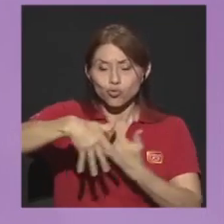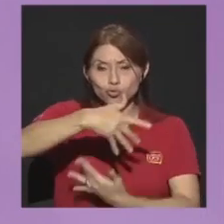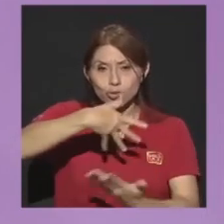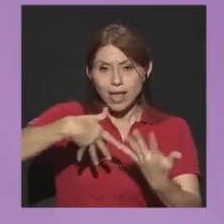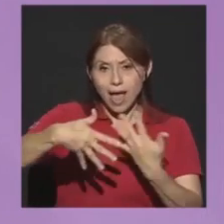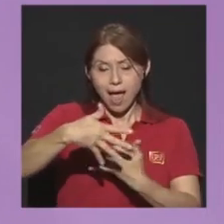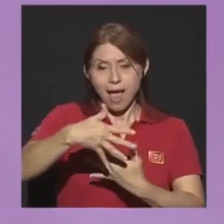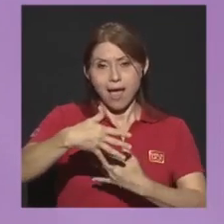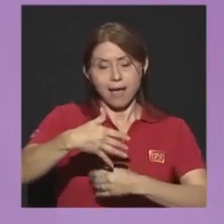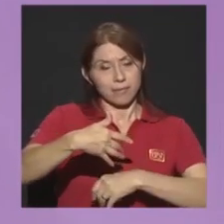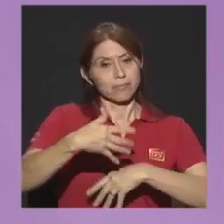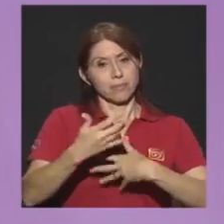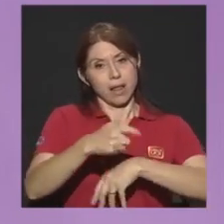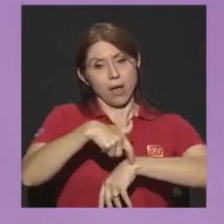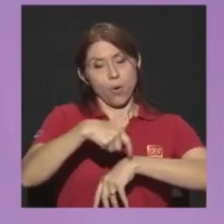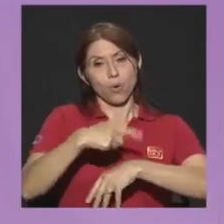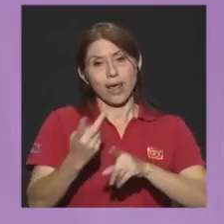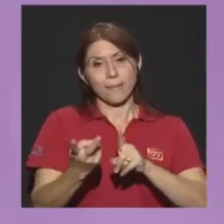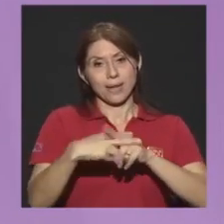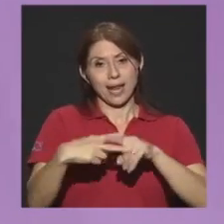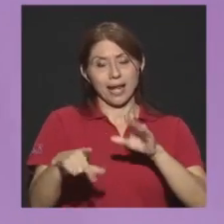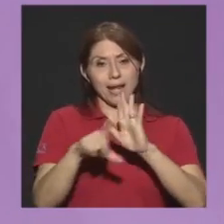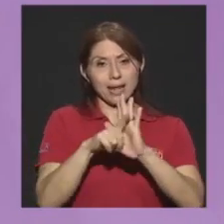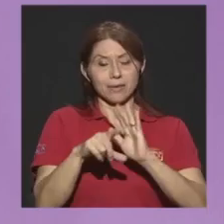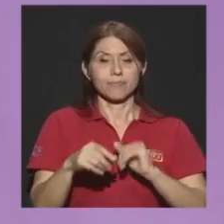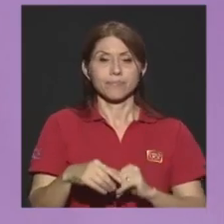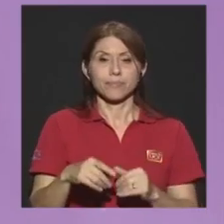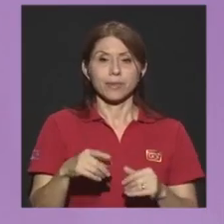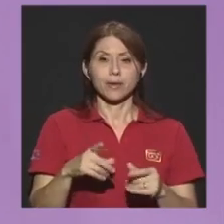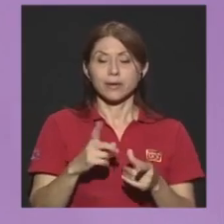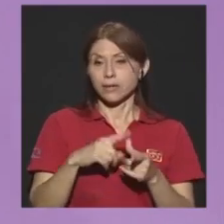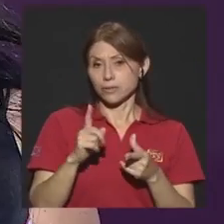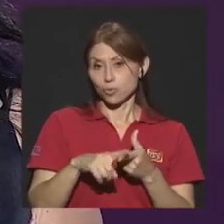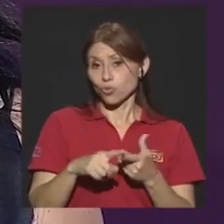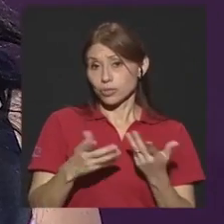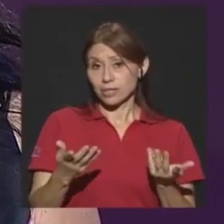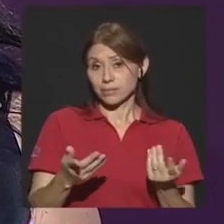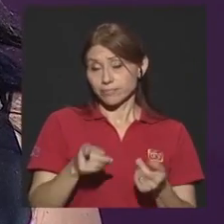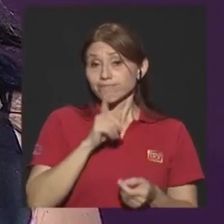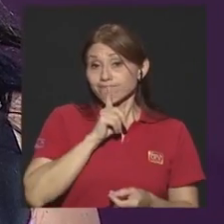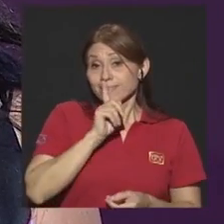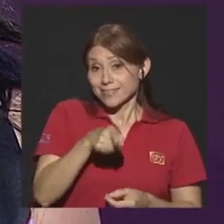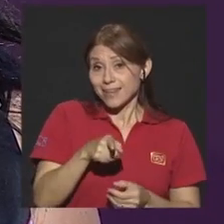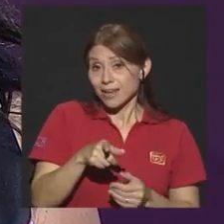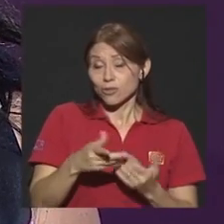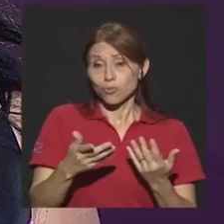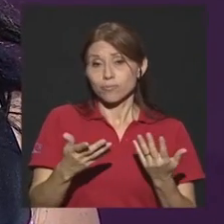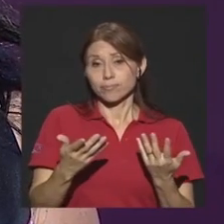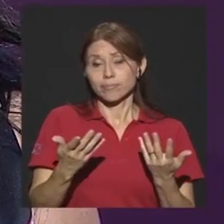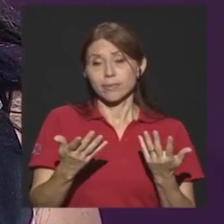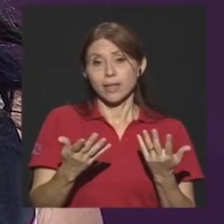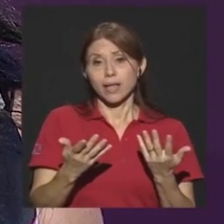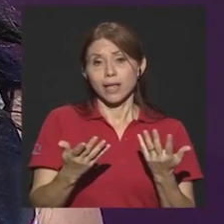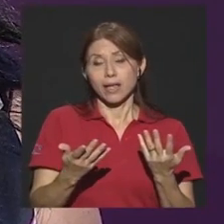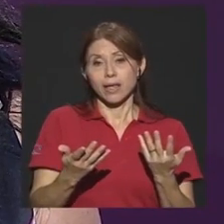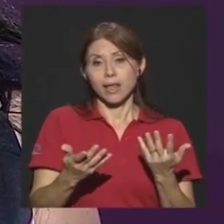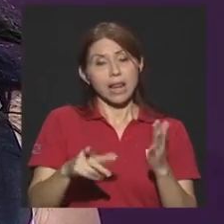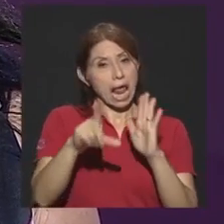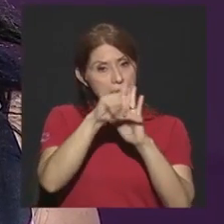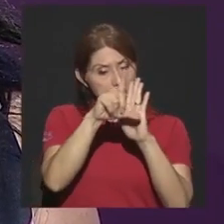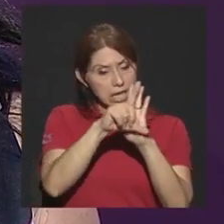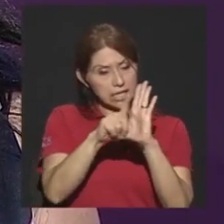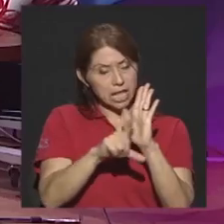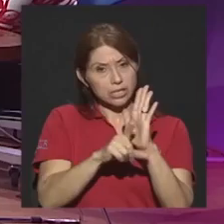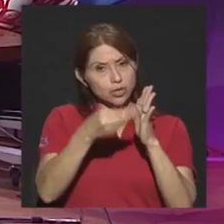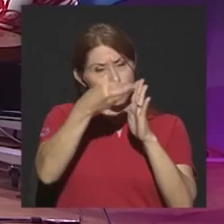de aplicar la ley. Entonces vemos que si bien es cierto la legislación es amplia,